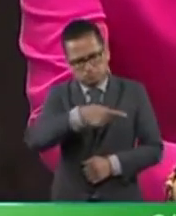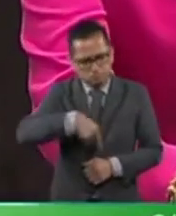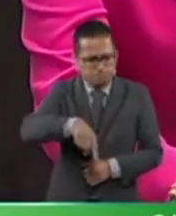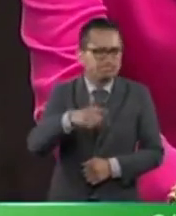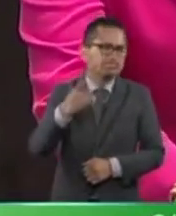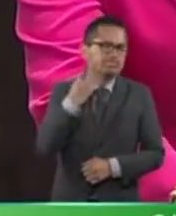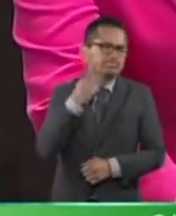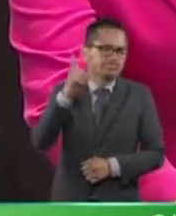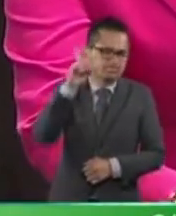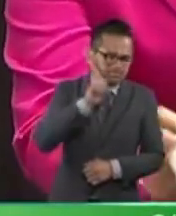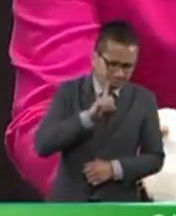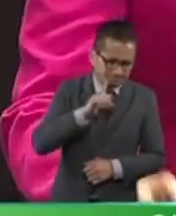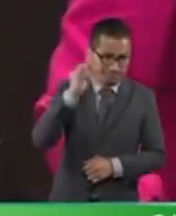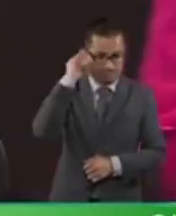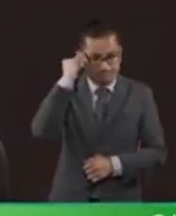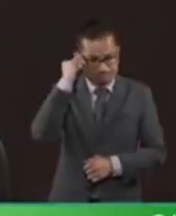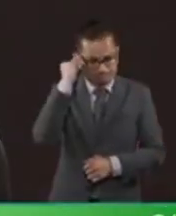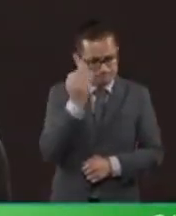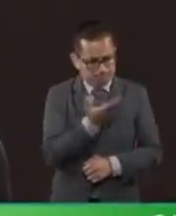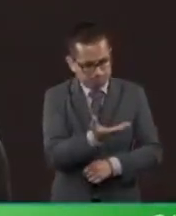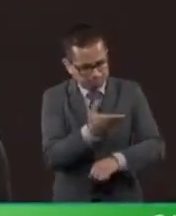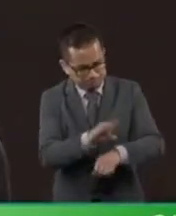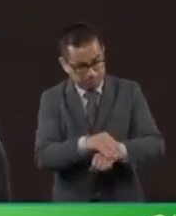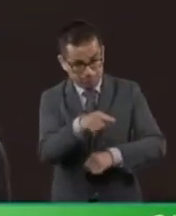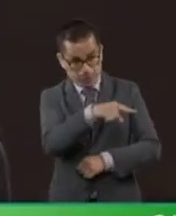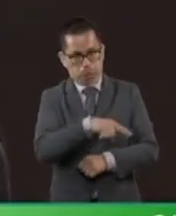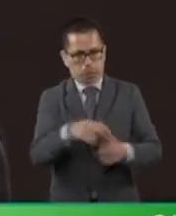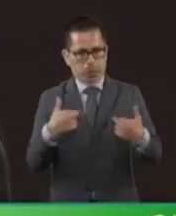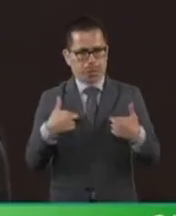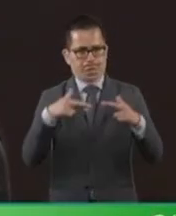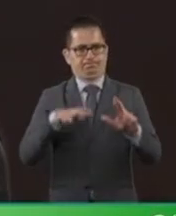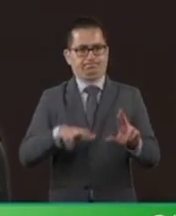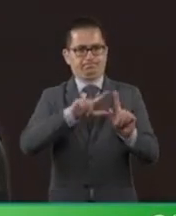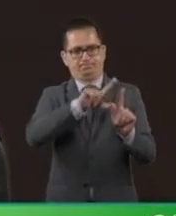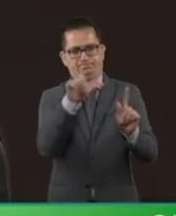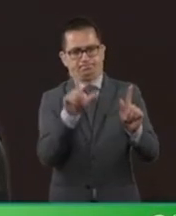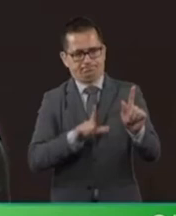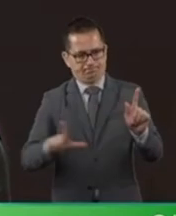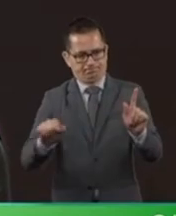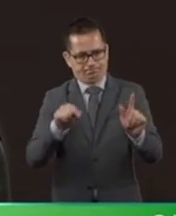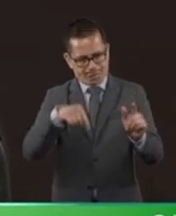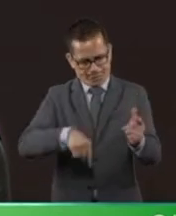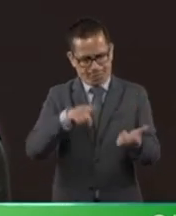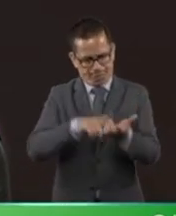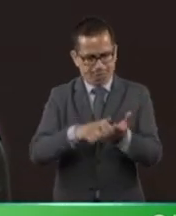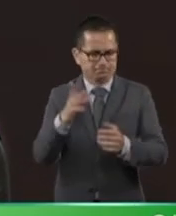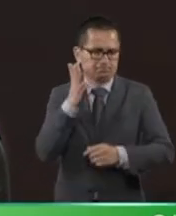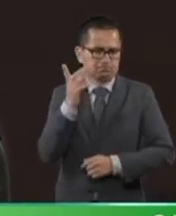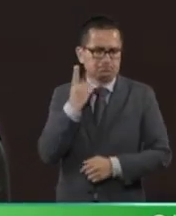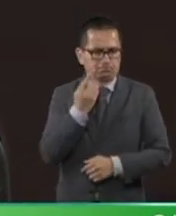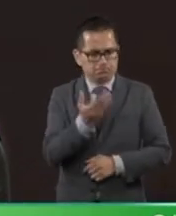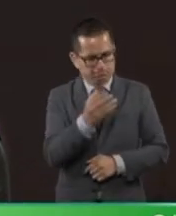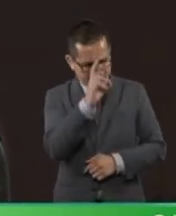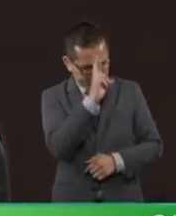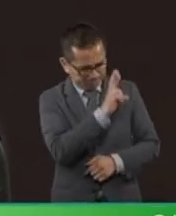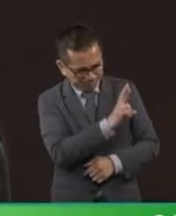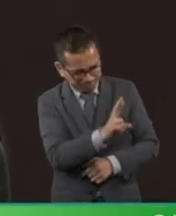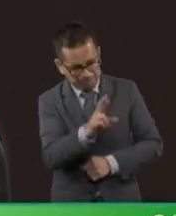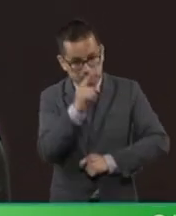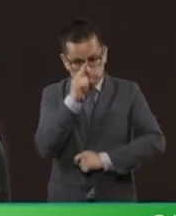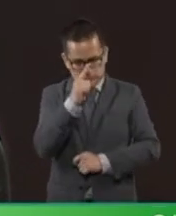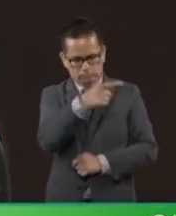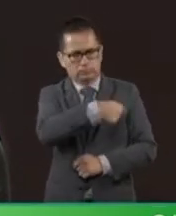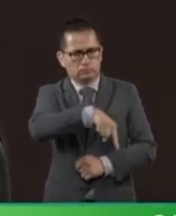indígenas que representan hoy el territorio en esta Cámara de Diputados. Todo mi reconocimiento para mis compañeras